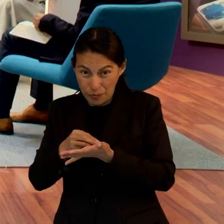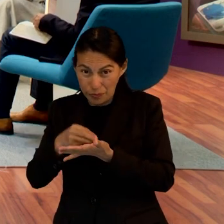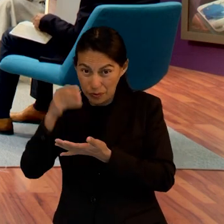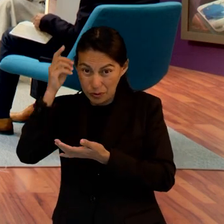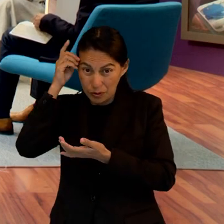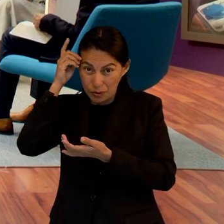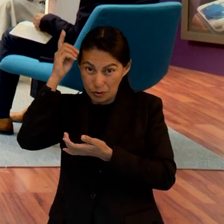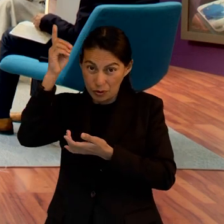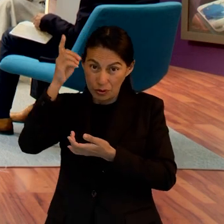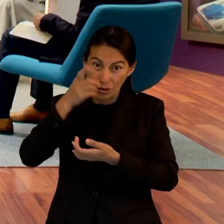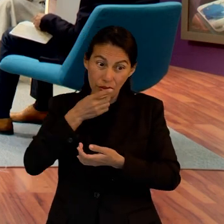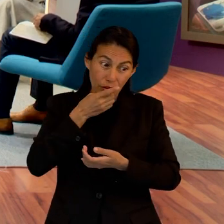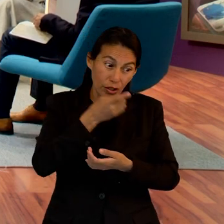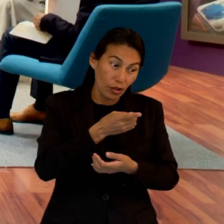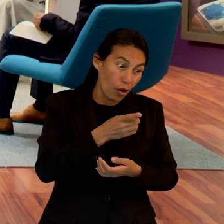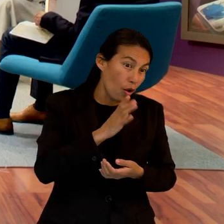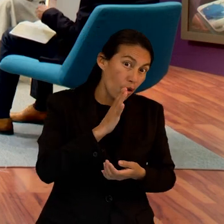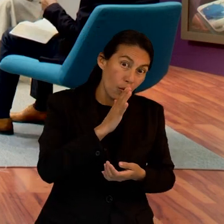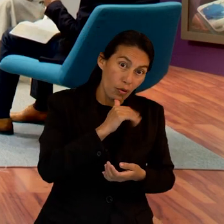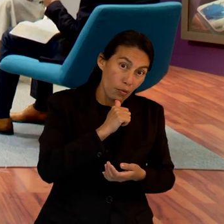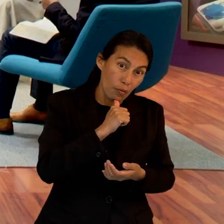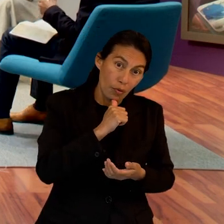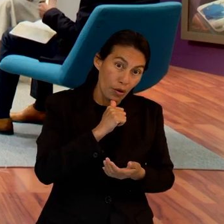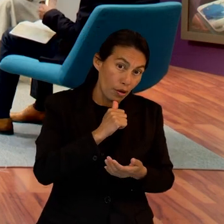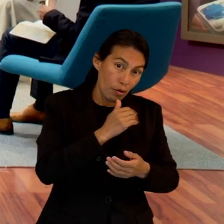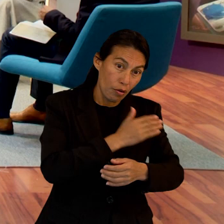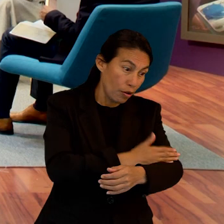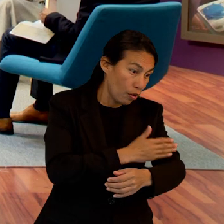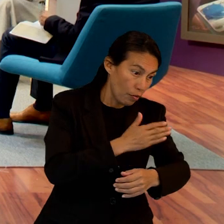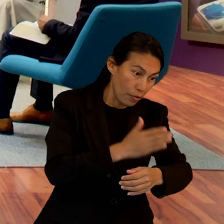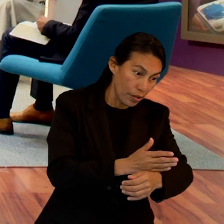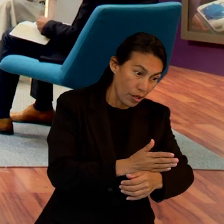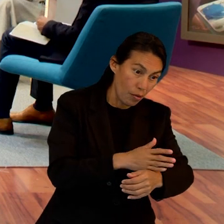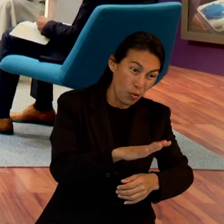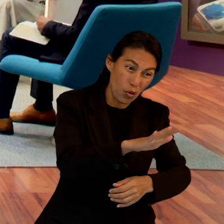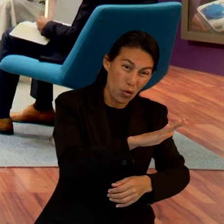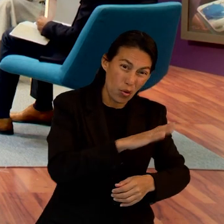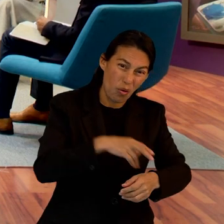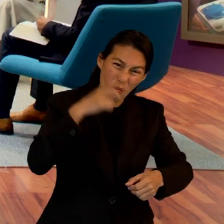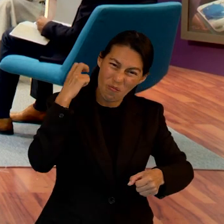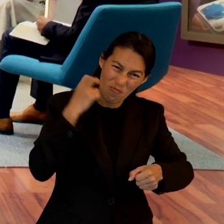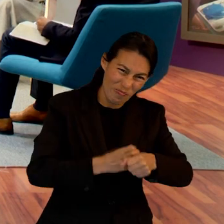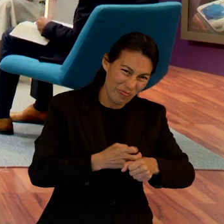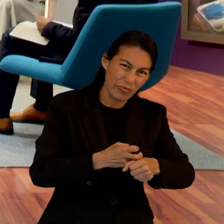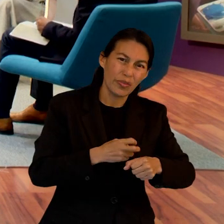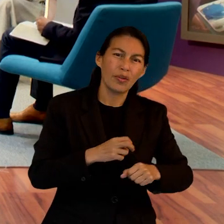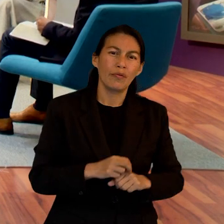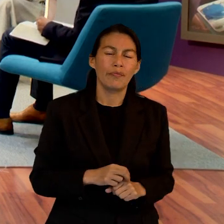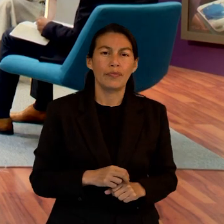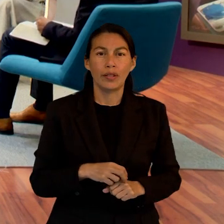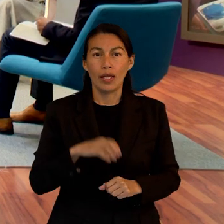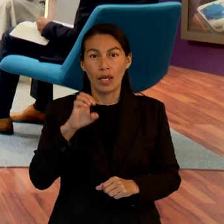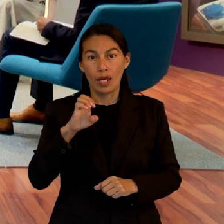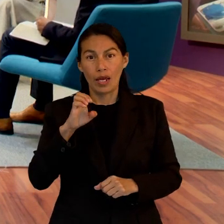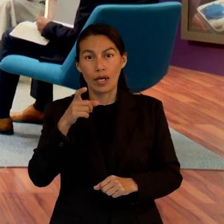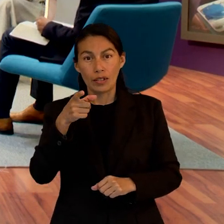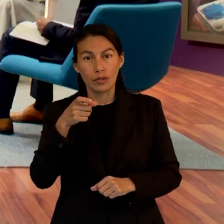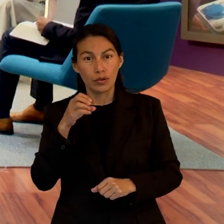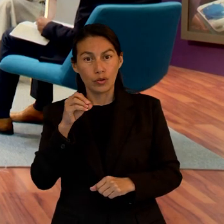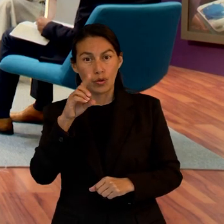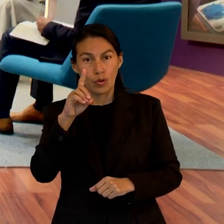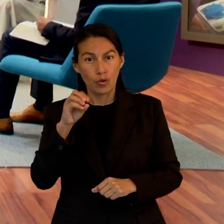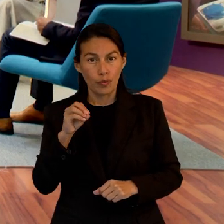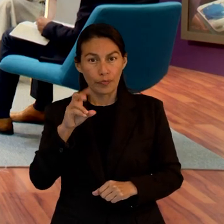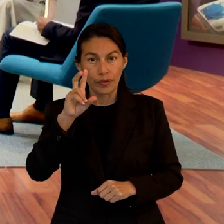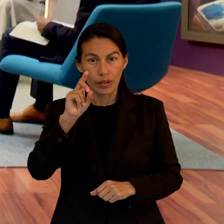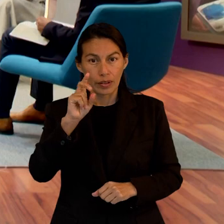camino a la tierra prometida para que no se consumirán porque era un pueblo de dura servicio de acuerdo al éxodo 33